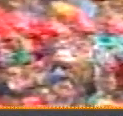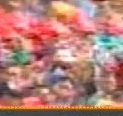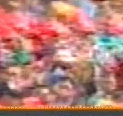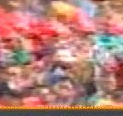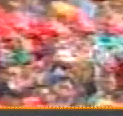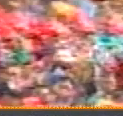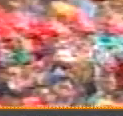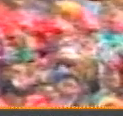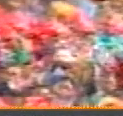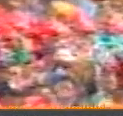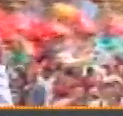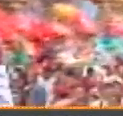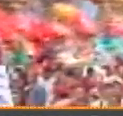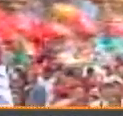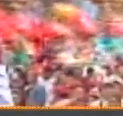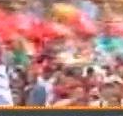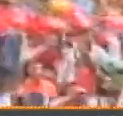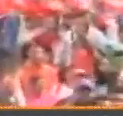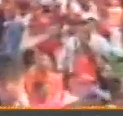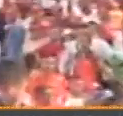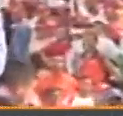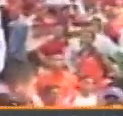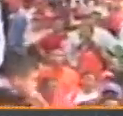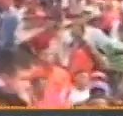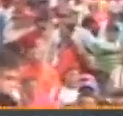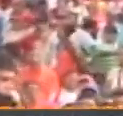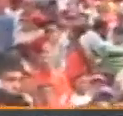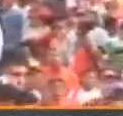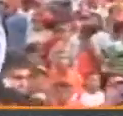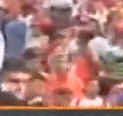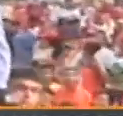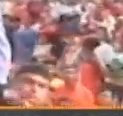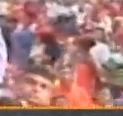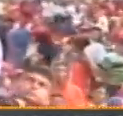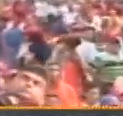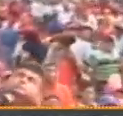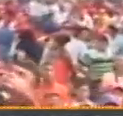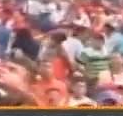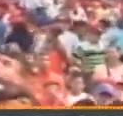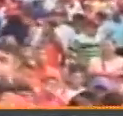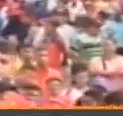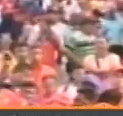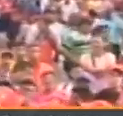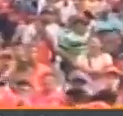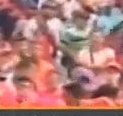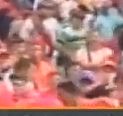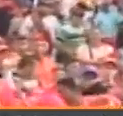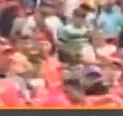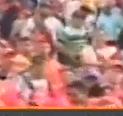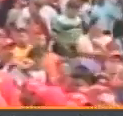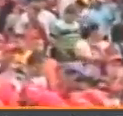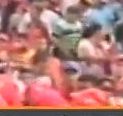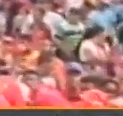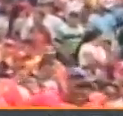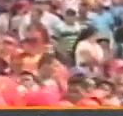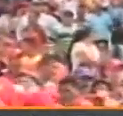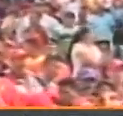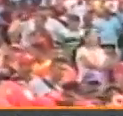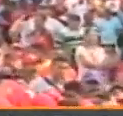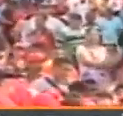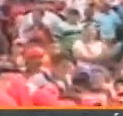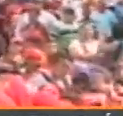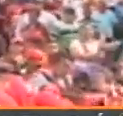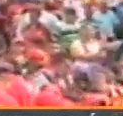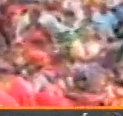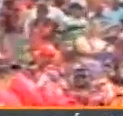para llegar hasta la calle Boyacá. Este pueblo de la región nororiental acompaña al